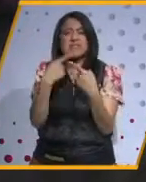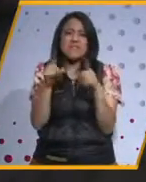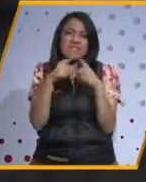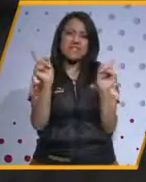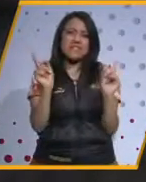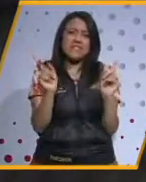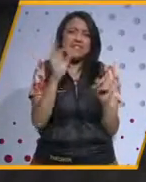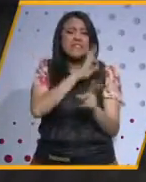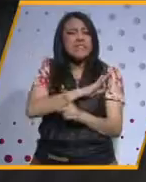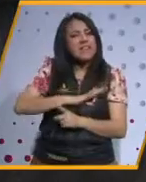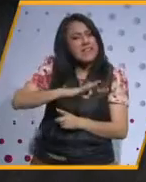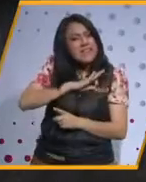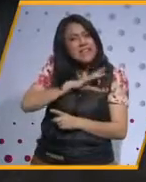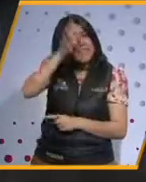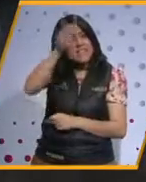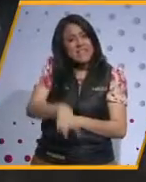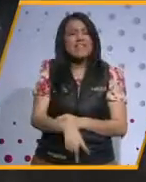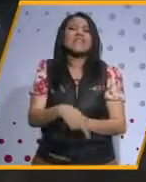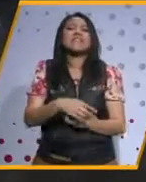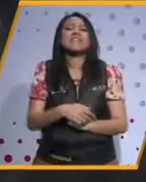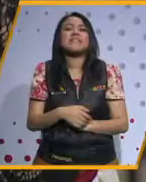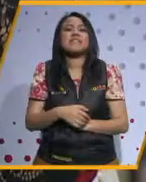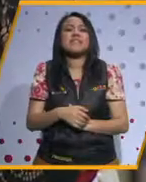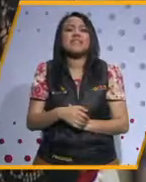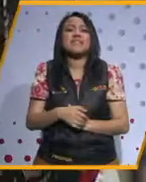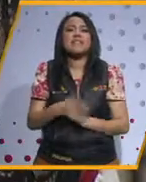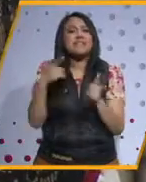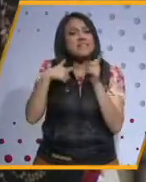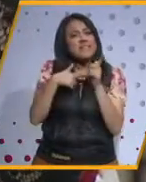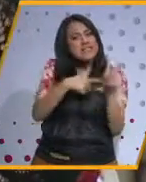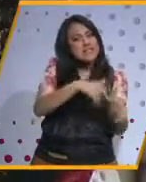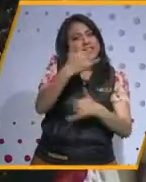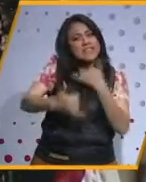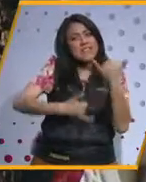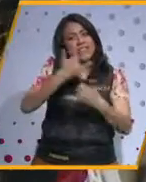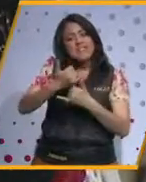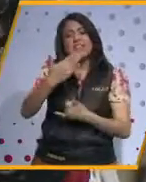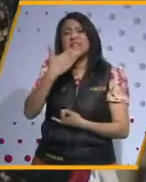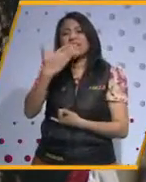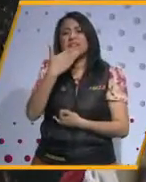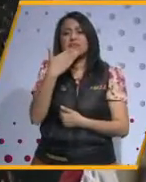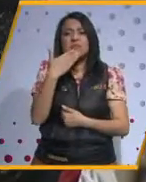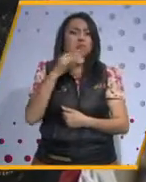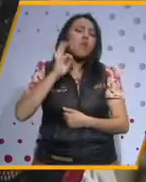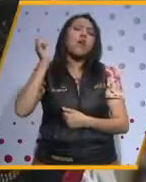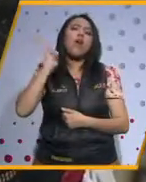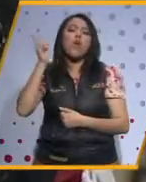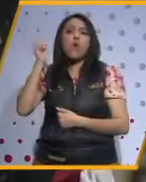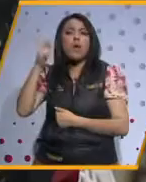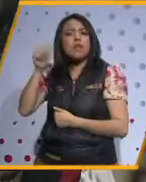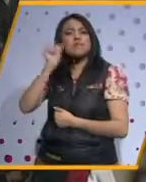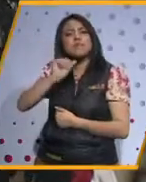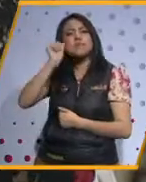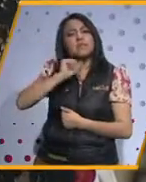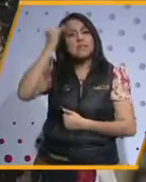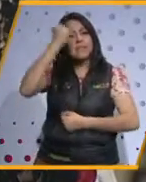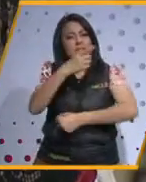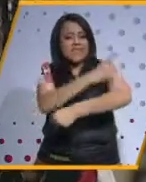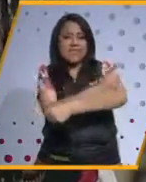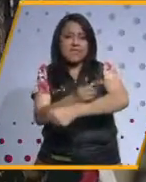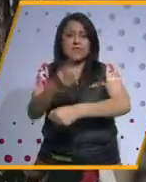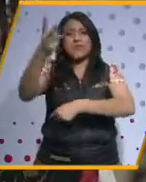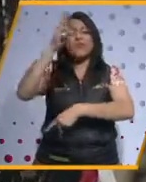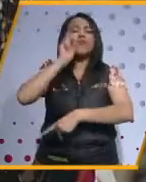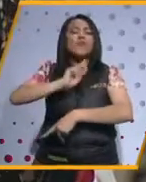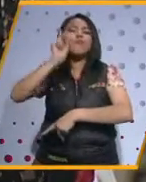bien? Y muchas felicidades. La continuidad del juguetón es maravilloso. Yo cuántas veces, aunque no sea jefa delegacional, me puedes invitar. Y te lo agradezco.